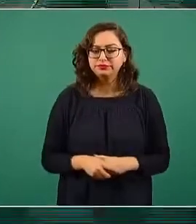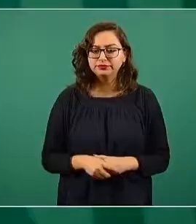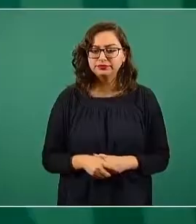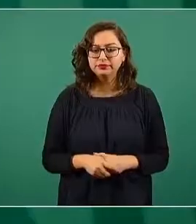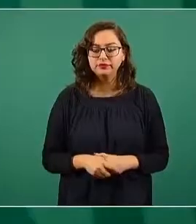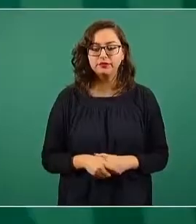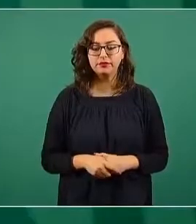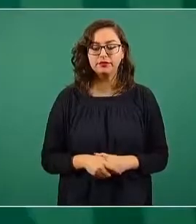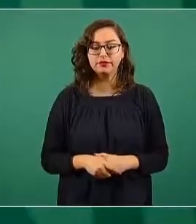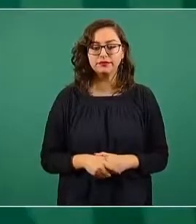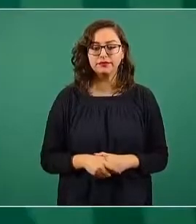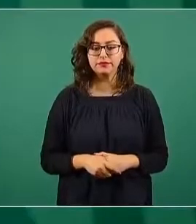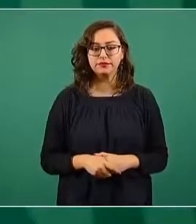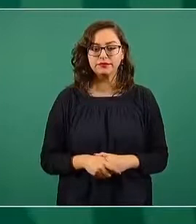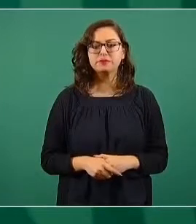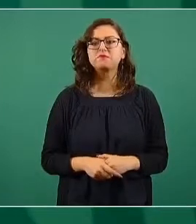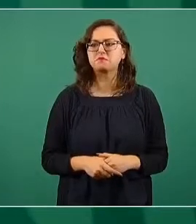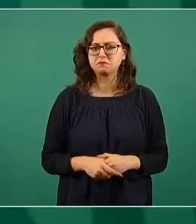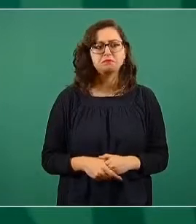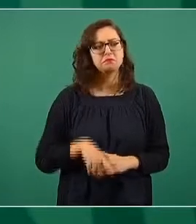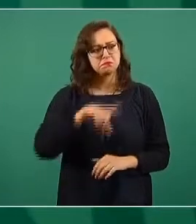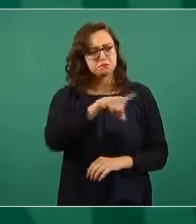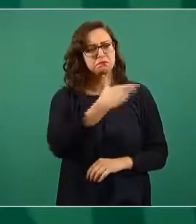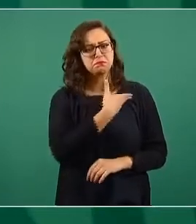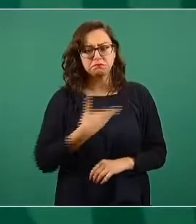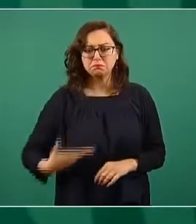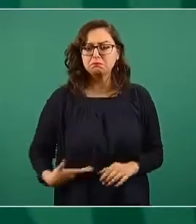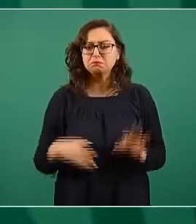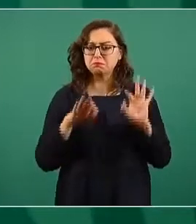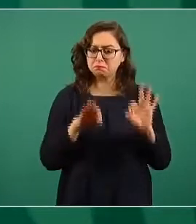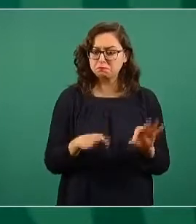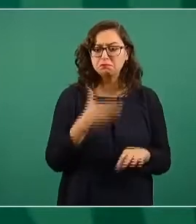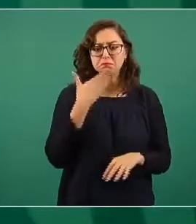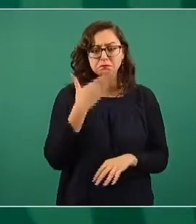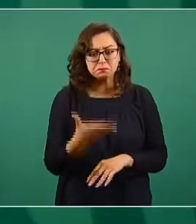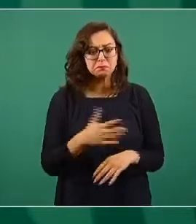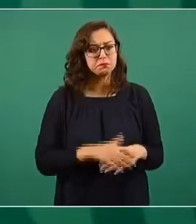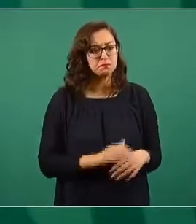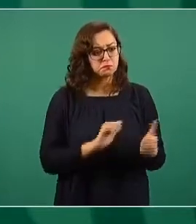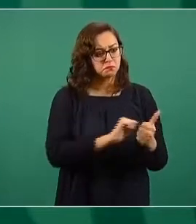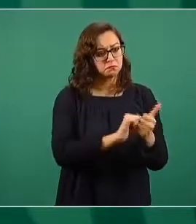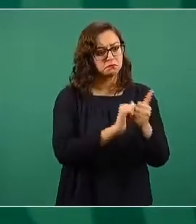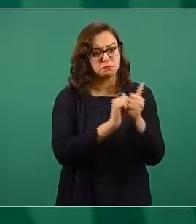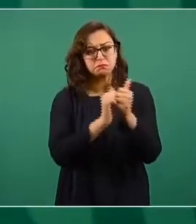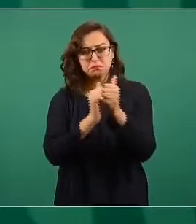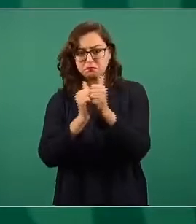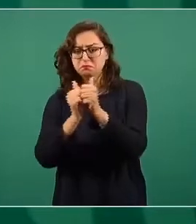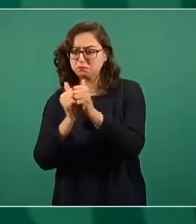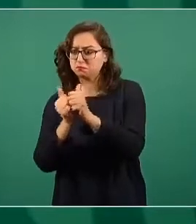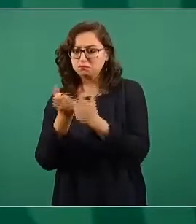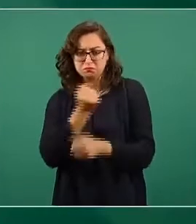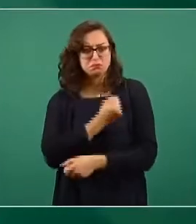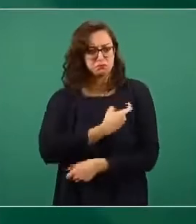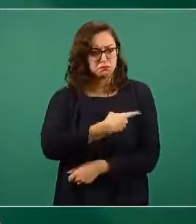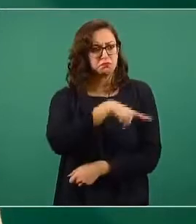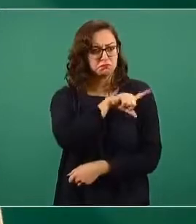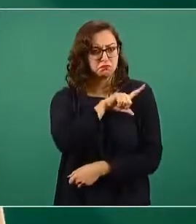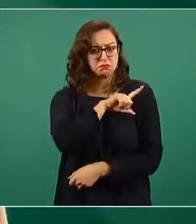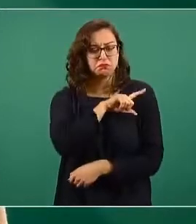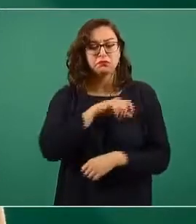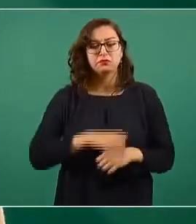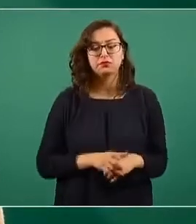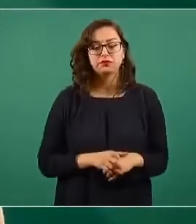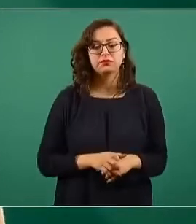que va avanzando en su recuperación. Como todo lo vimos el viernes pasado, nos dio muchísimo